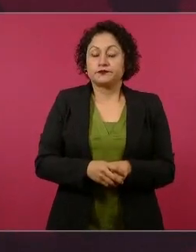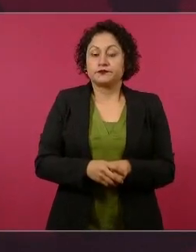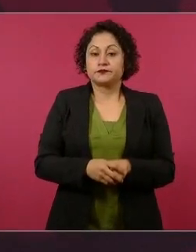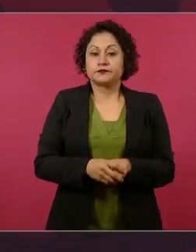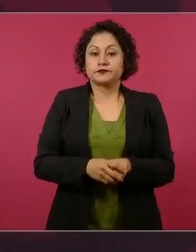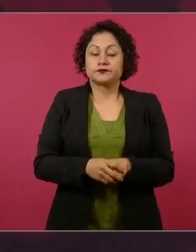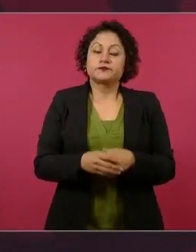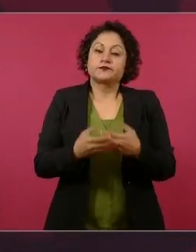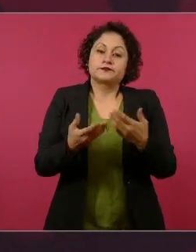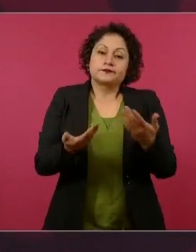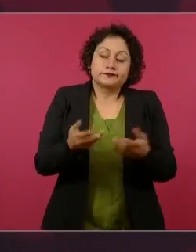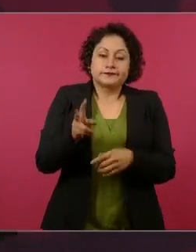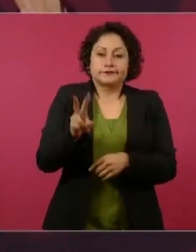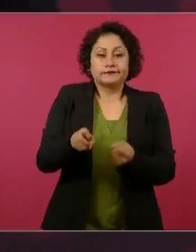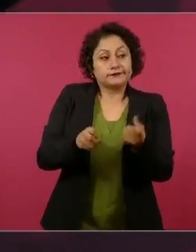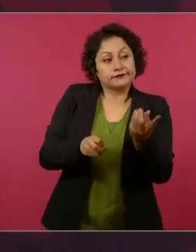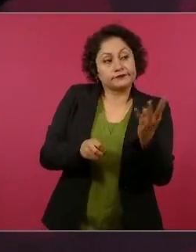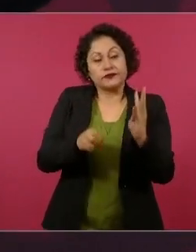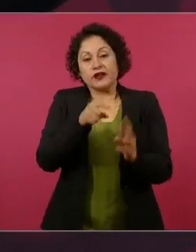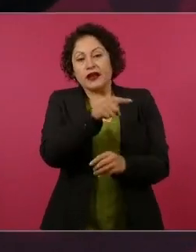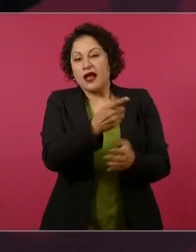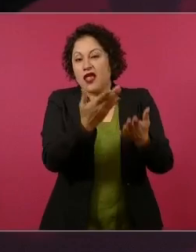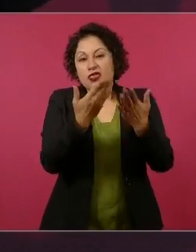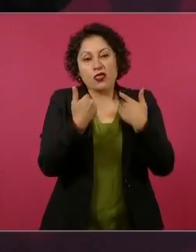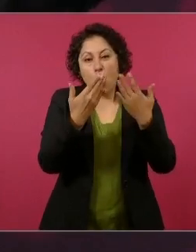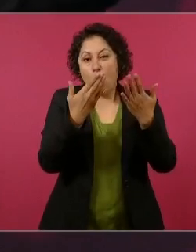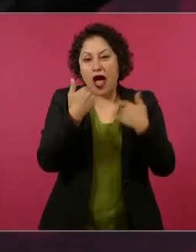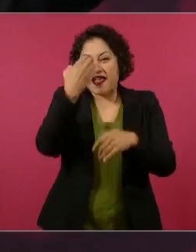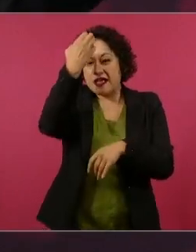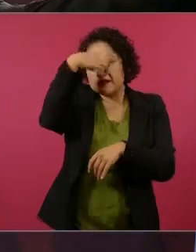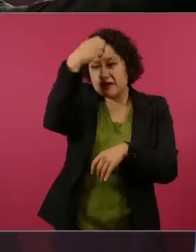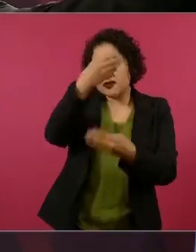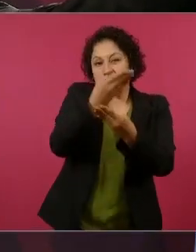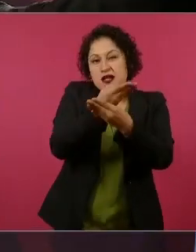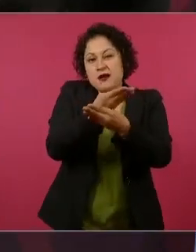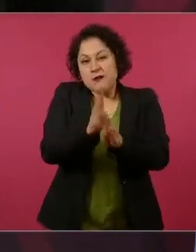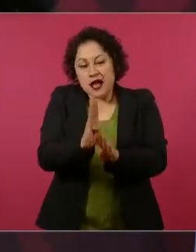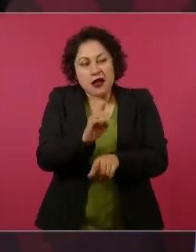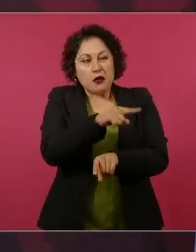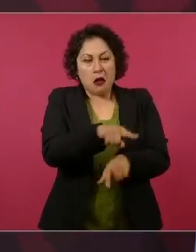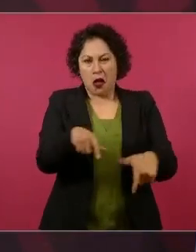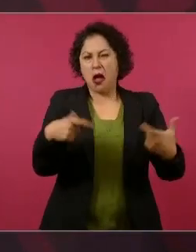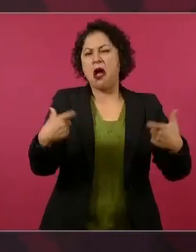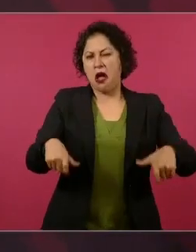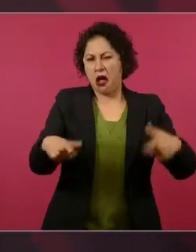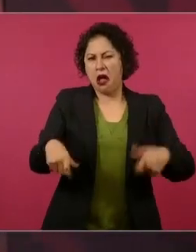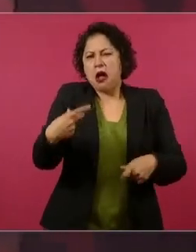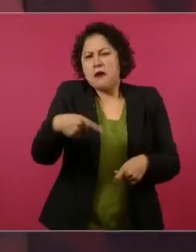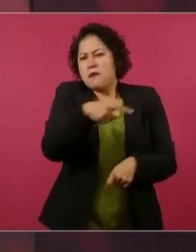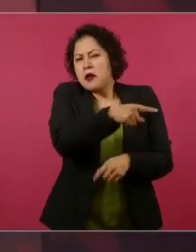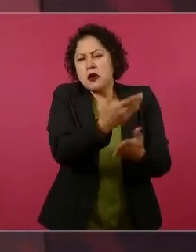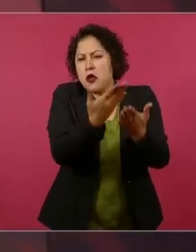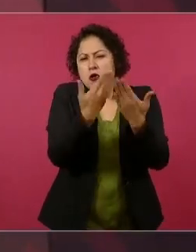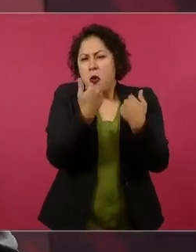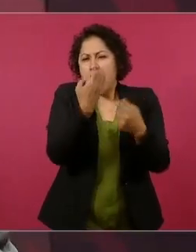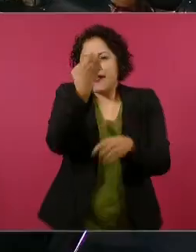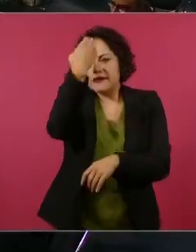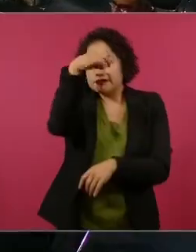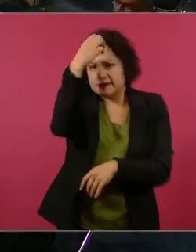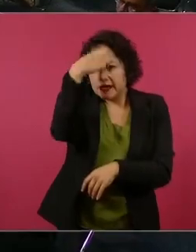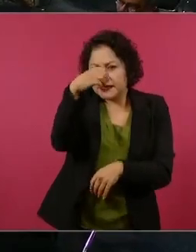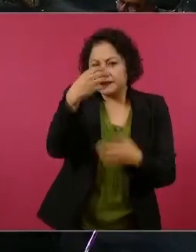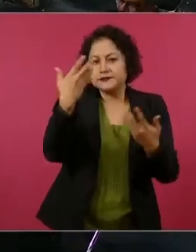no tenían experiencia y además era gente vinculada al poder, al poco tiempo vino lo del FOA Proa.